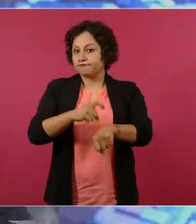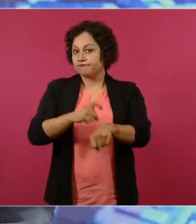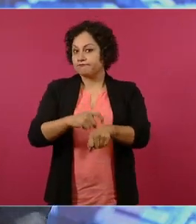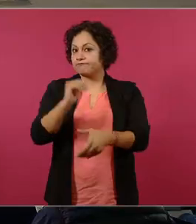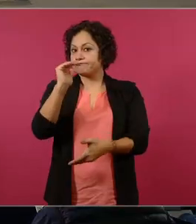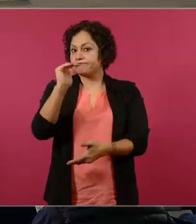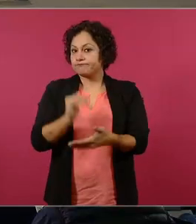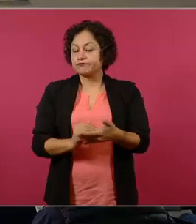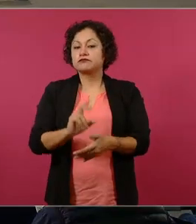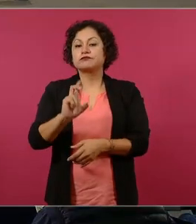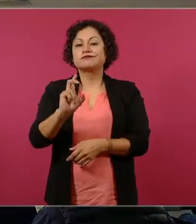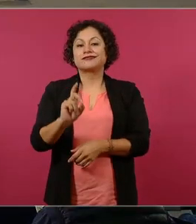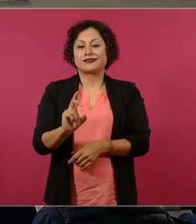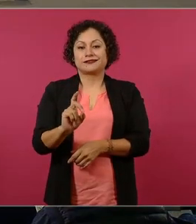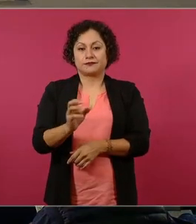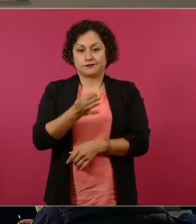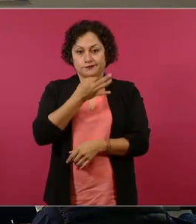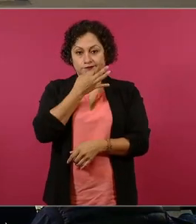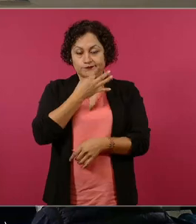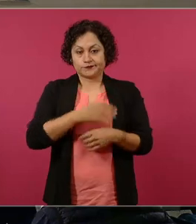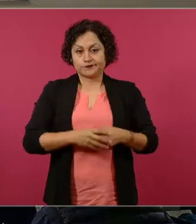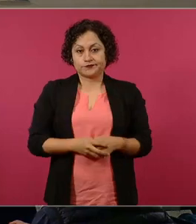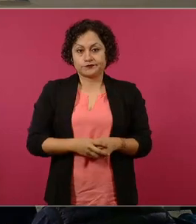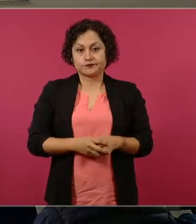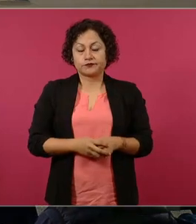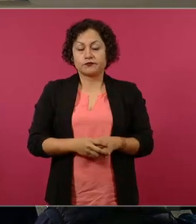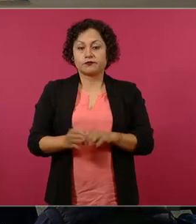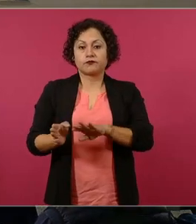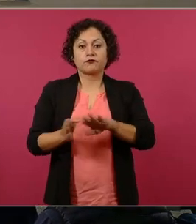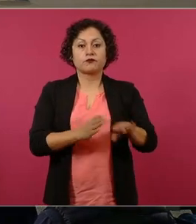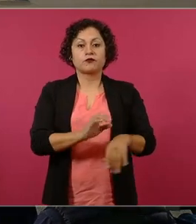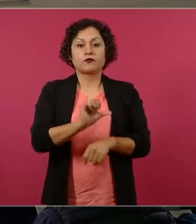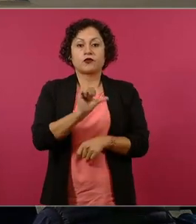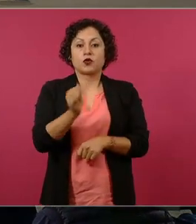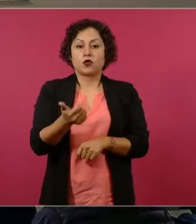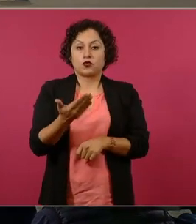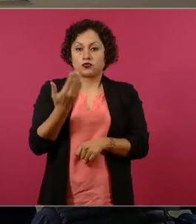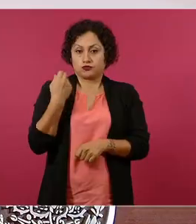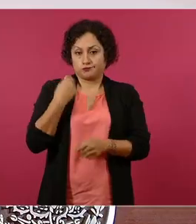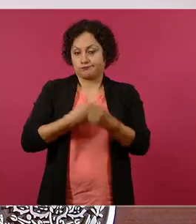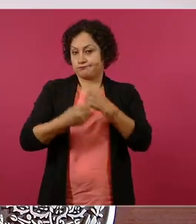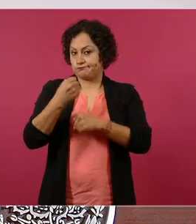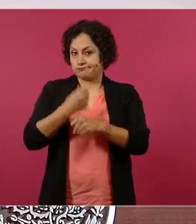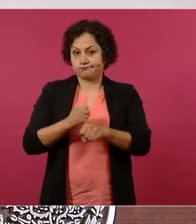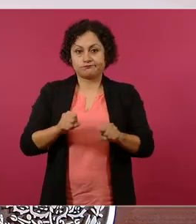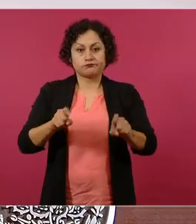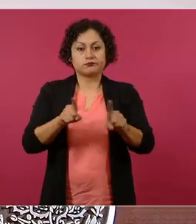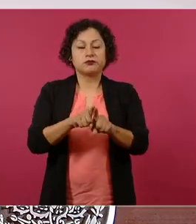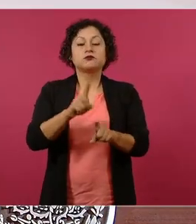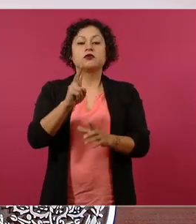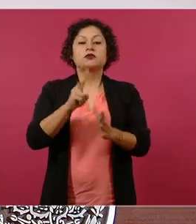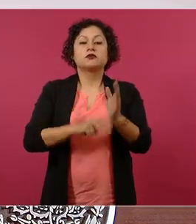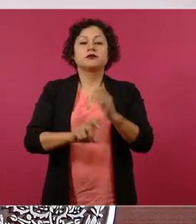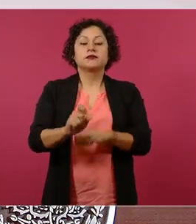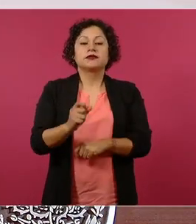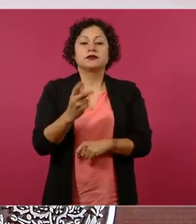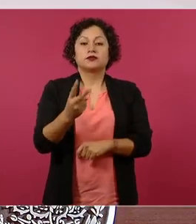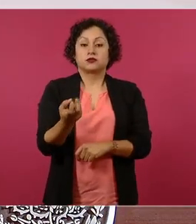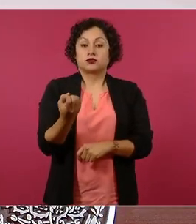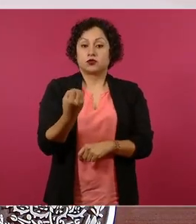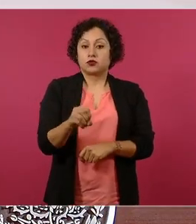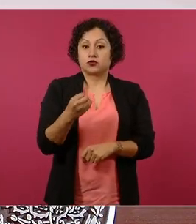de 30 minutos también se concluyó en octubre de 2022 eh una carretera que